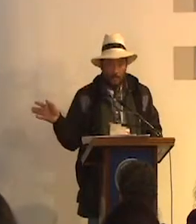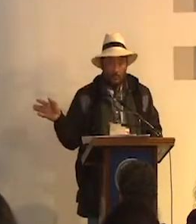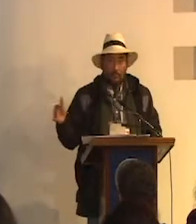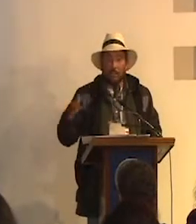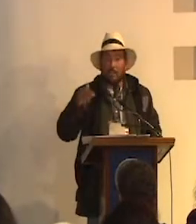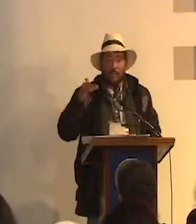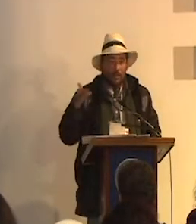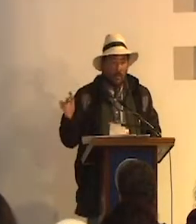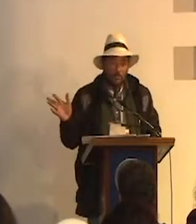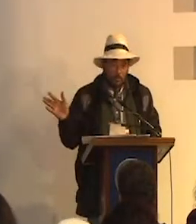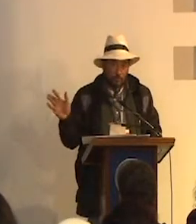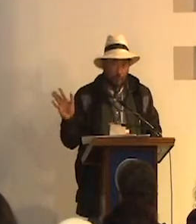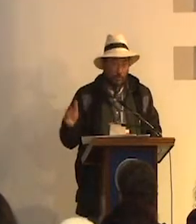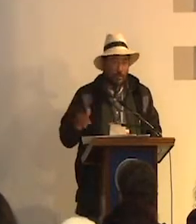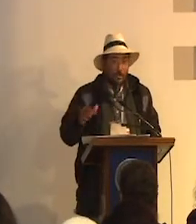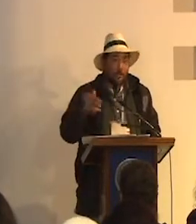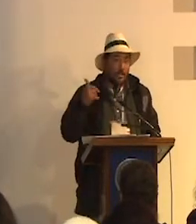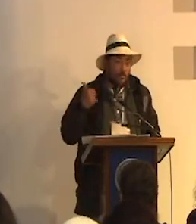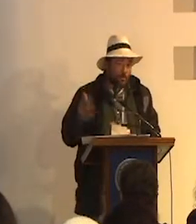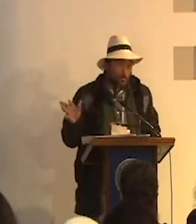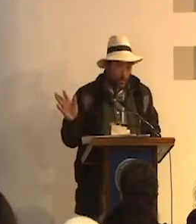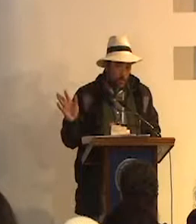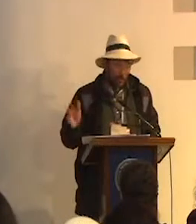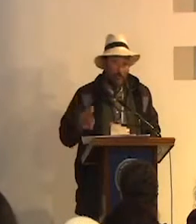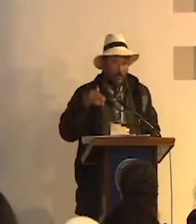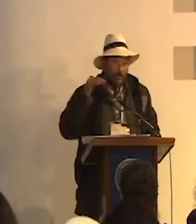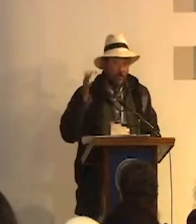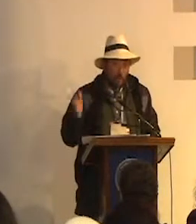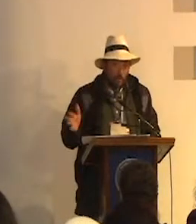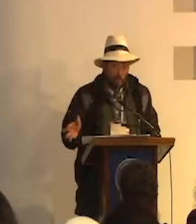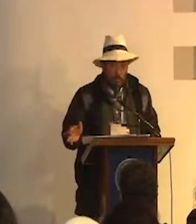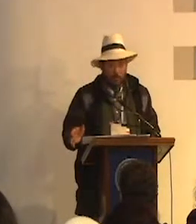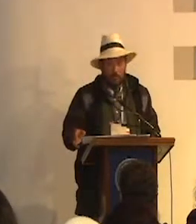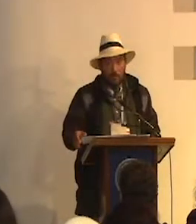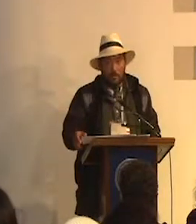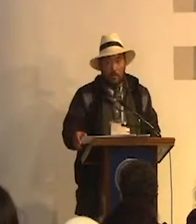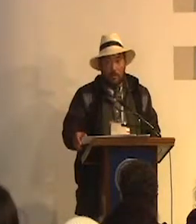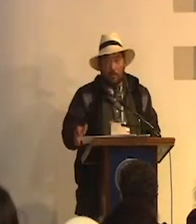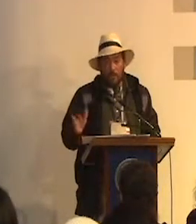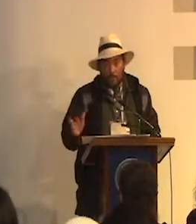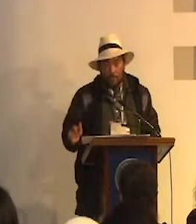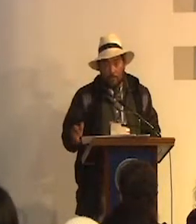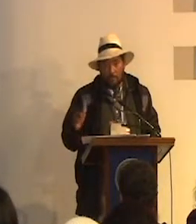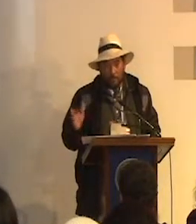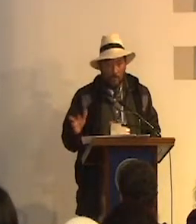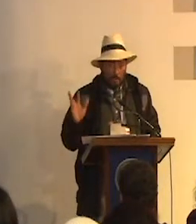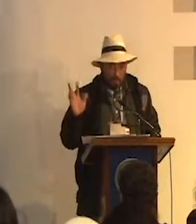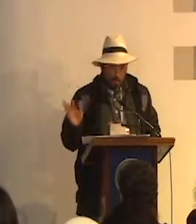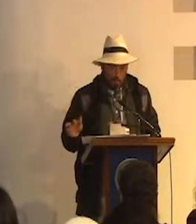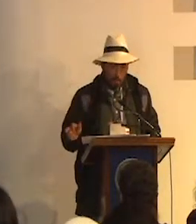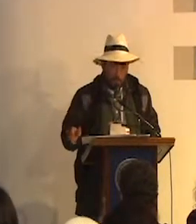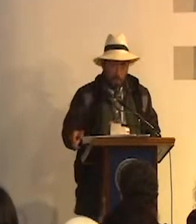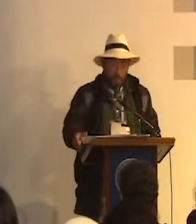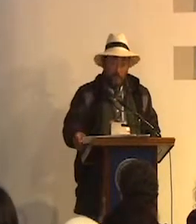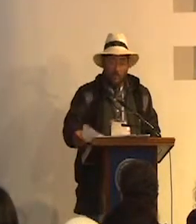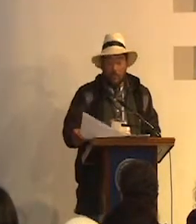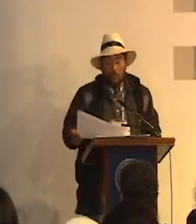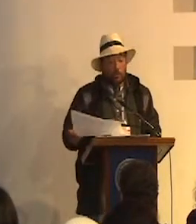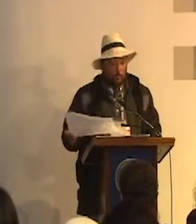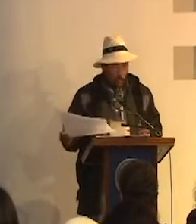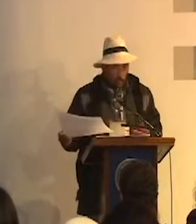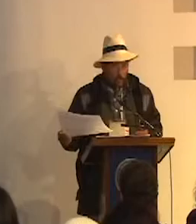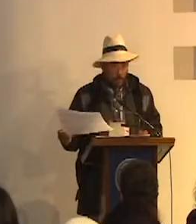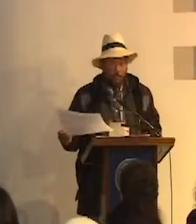tierras, botadas, vuelta a nada, destrozados, y salimos vuelto a nada. Me mataron 5 hermanos, entre guerrilla, paramilitares y el